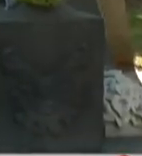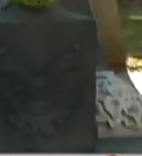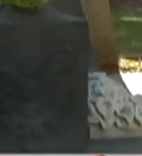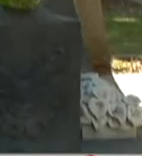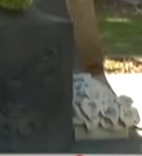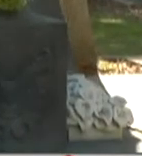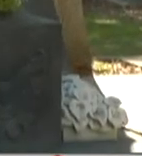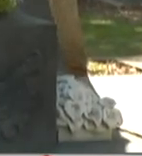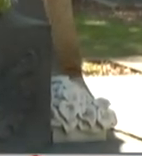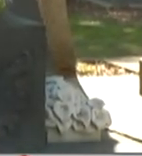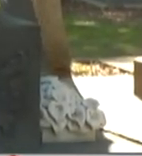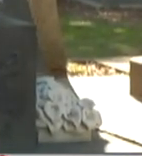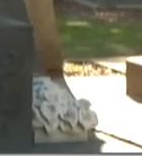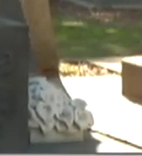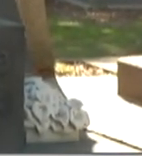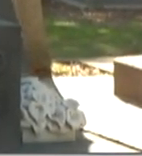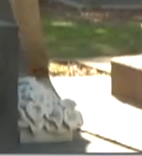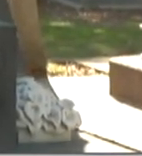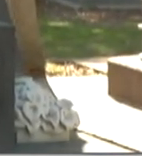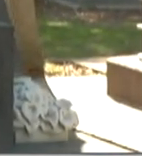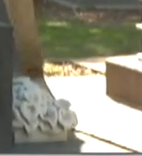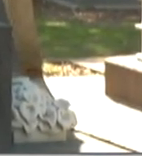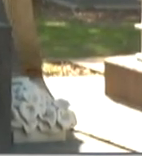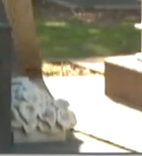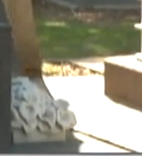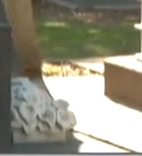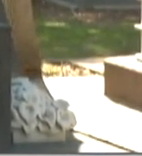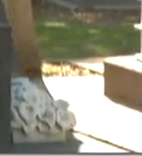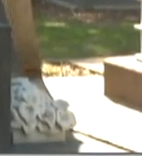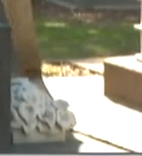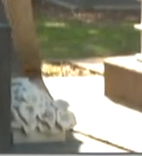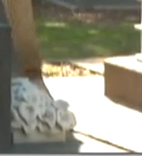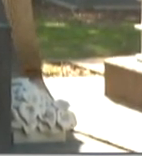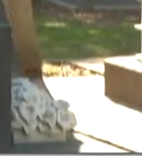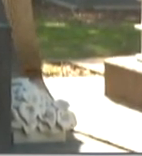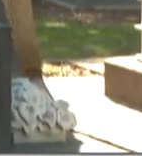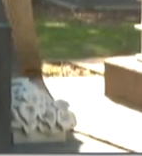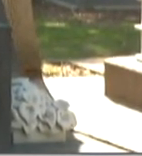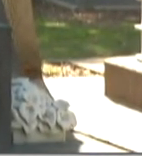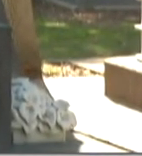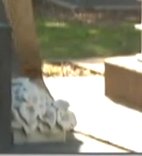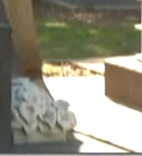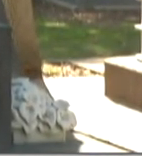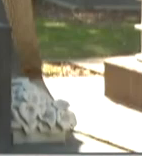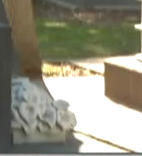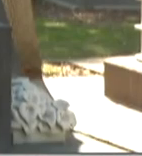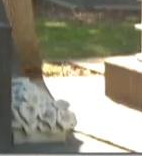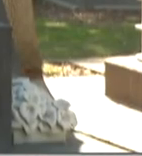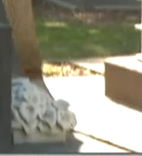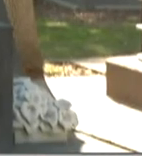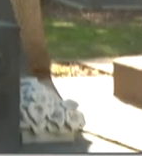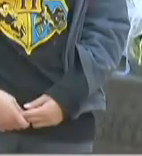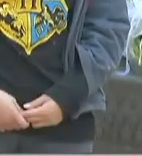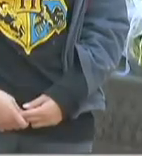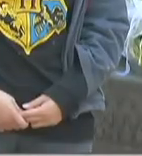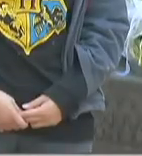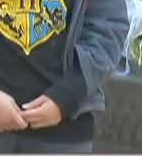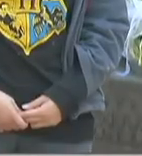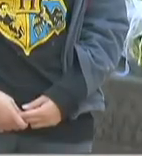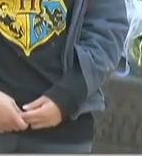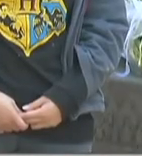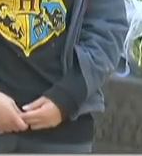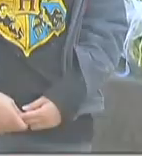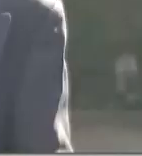URSS, que se exhibirá a partir del 29 y 30 de noviembre en los museos Mural Diego Rivera y Casa Estudio Diego Rivera y Frida